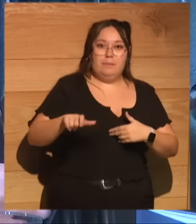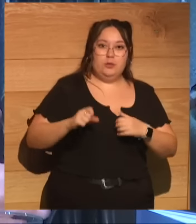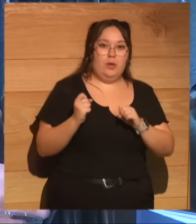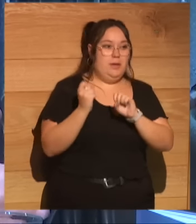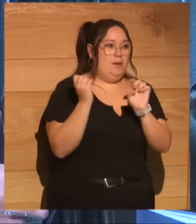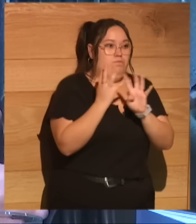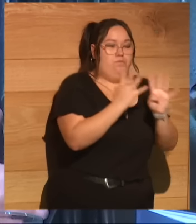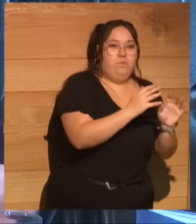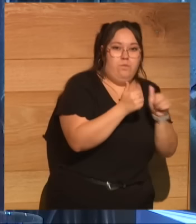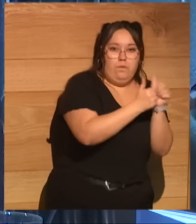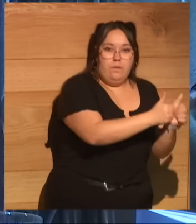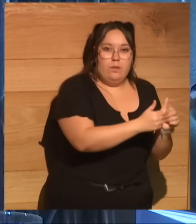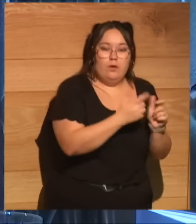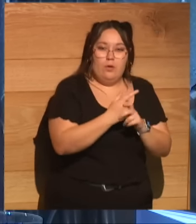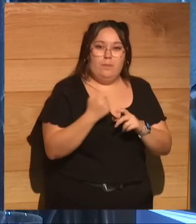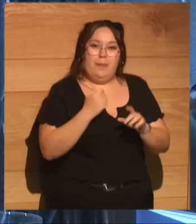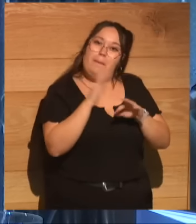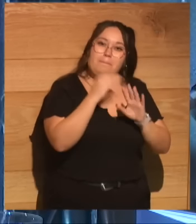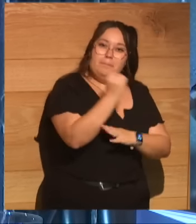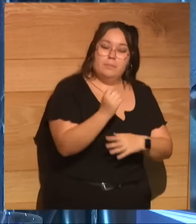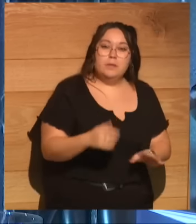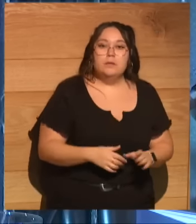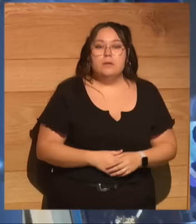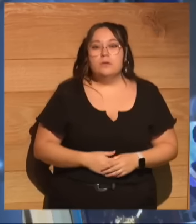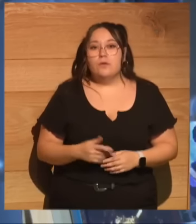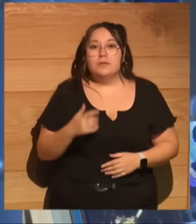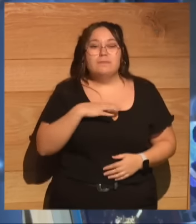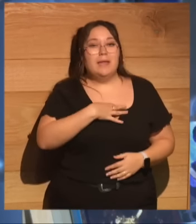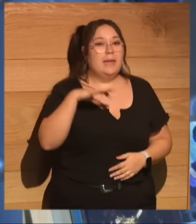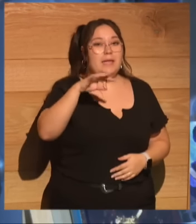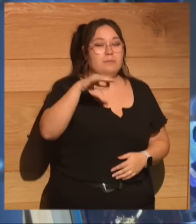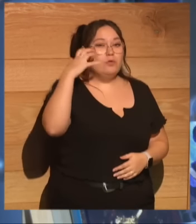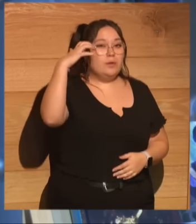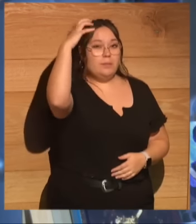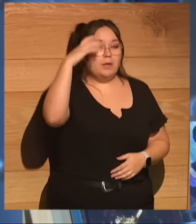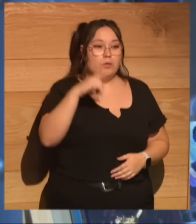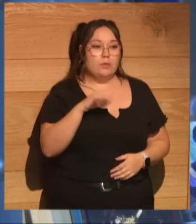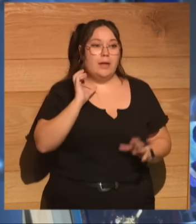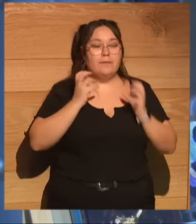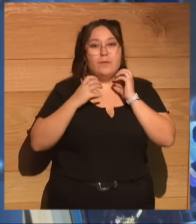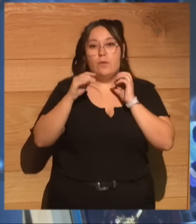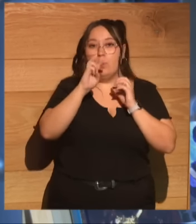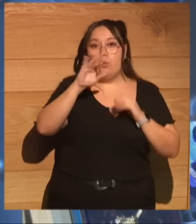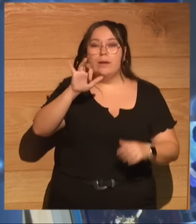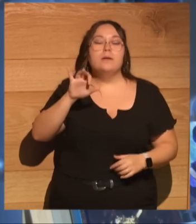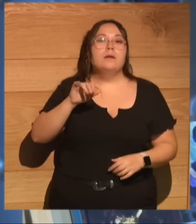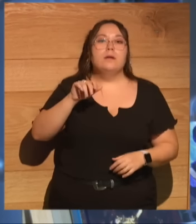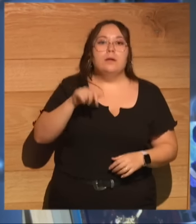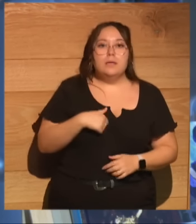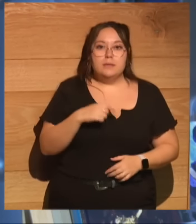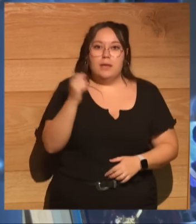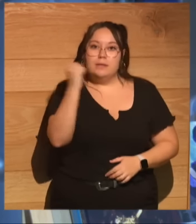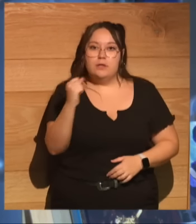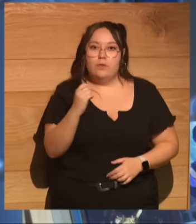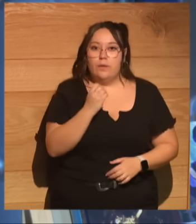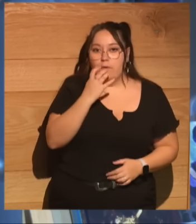antorchas. Es así. De hecho, cuando uno percibe el espíritu de Burton en el Frankenstein de Whale, es en la escena de la flor de la niña,